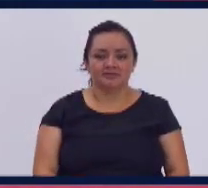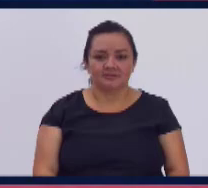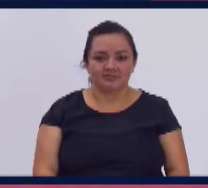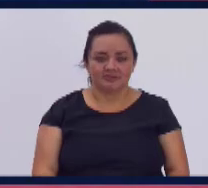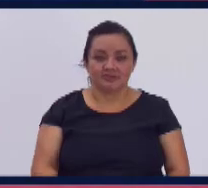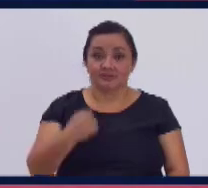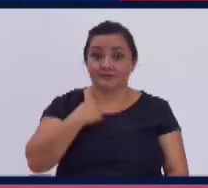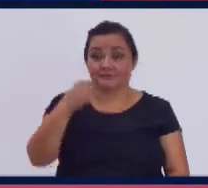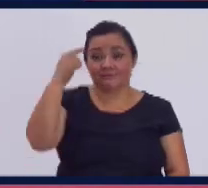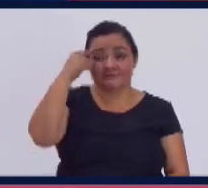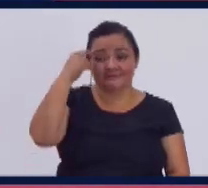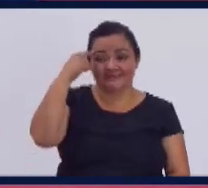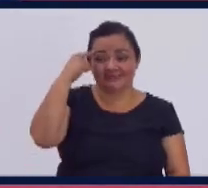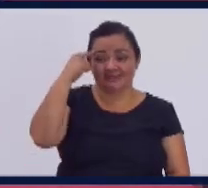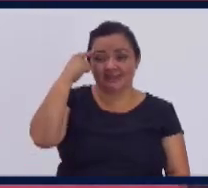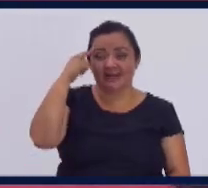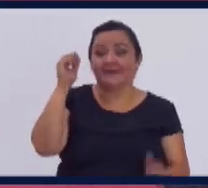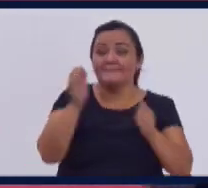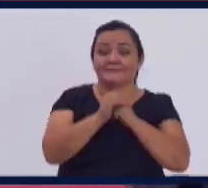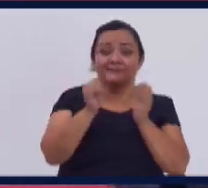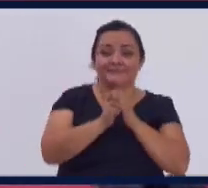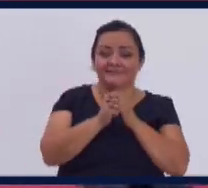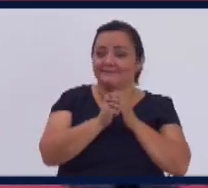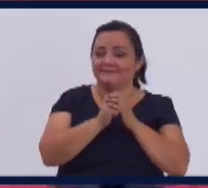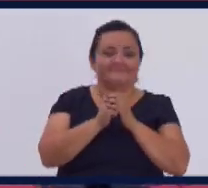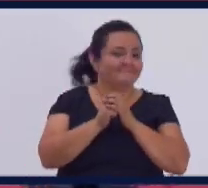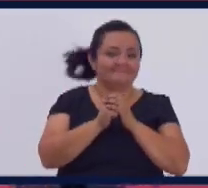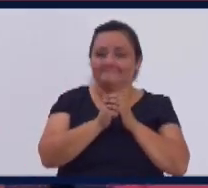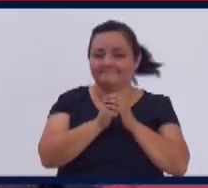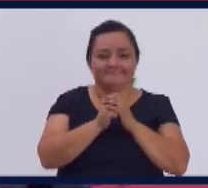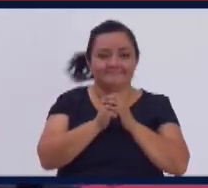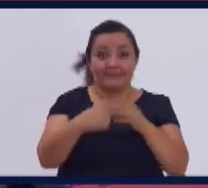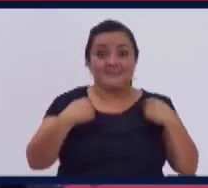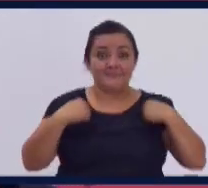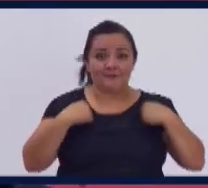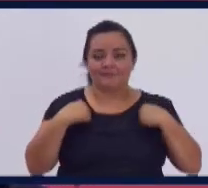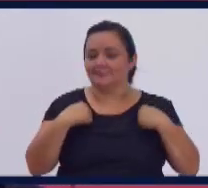Yo creí que el problema era conmigo, no, el problema era con este momento.